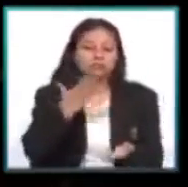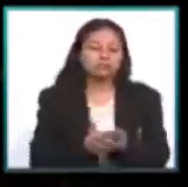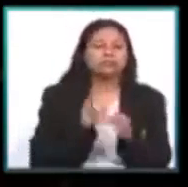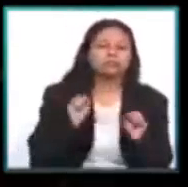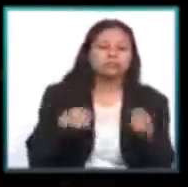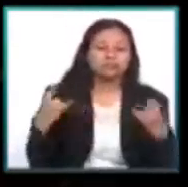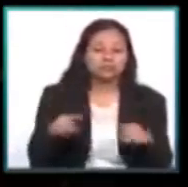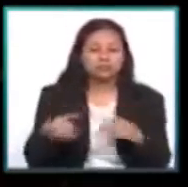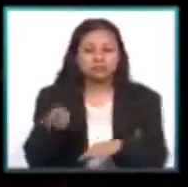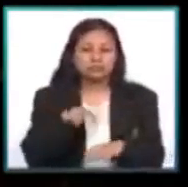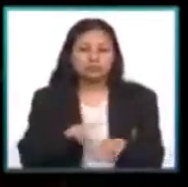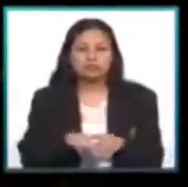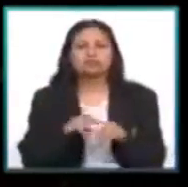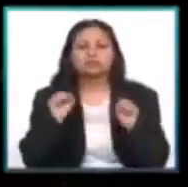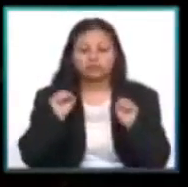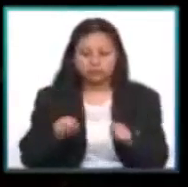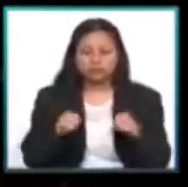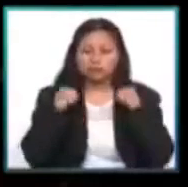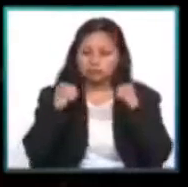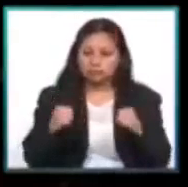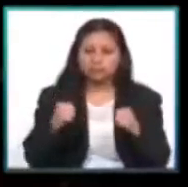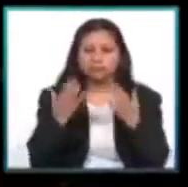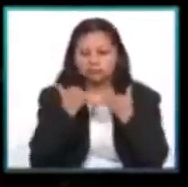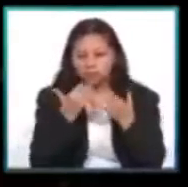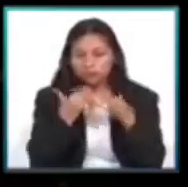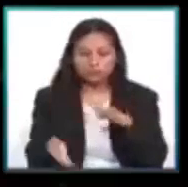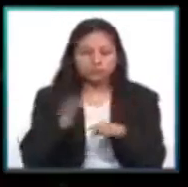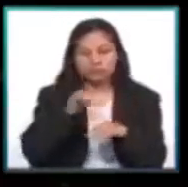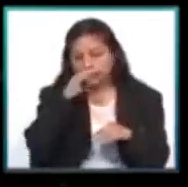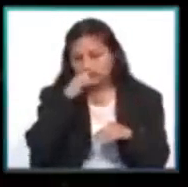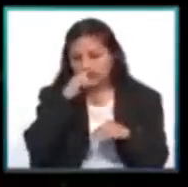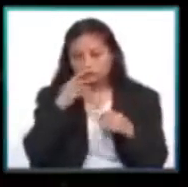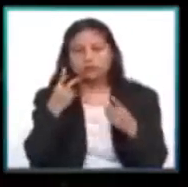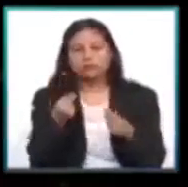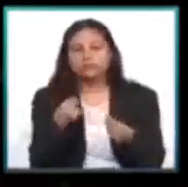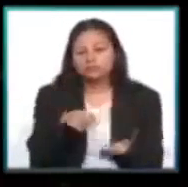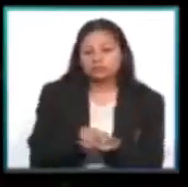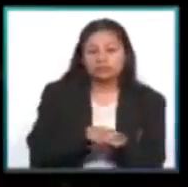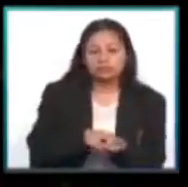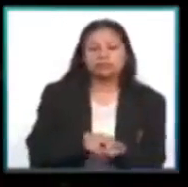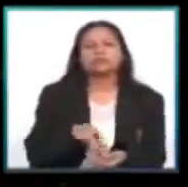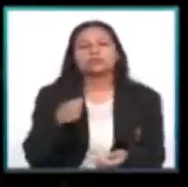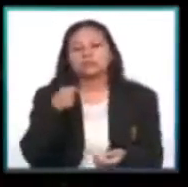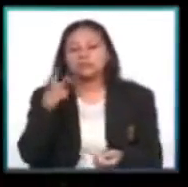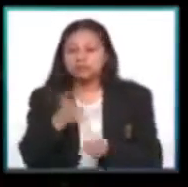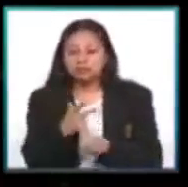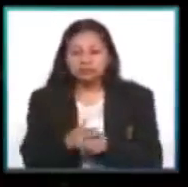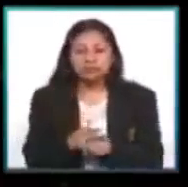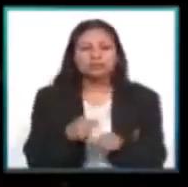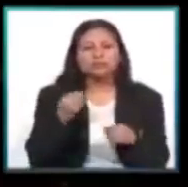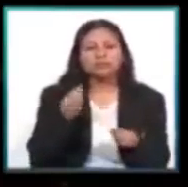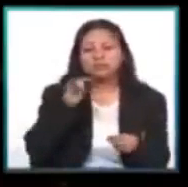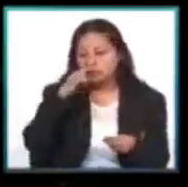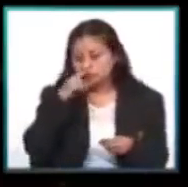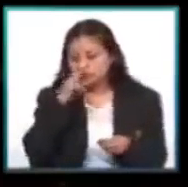que de urgencia nacional sí luchemos contra el hambre y más niños dejen de fallecer en Guatemala. Hay niños y niñas